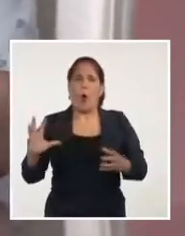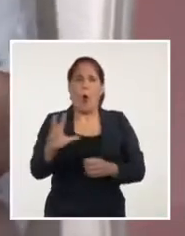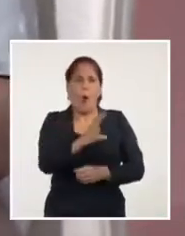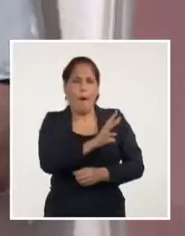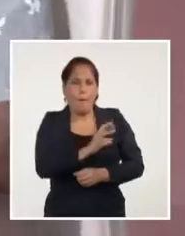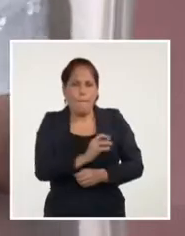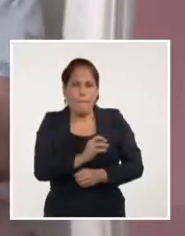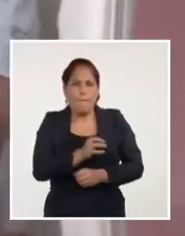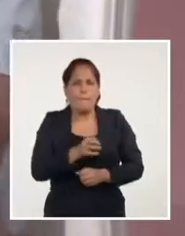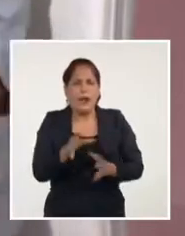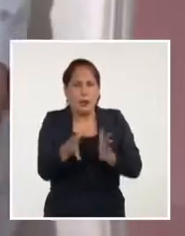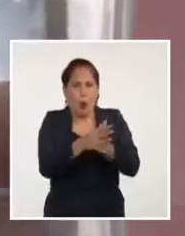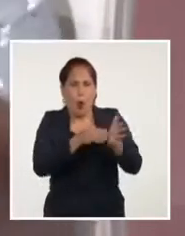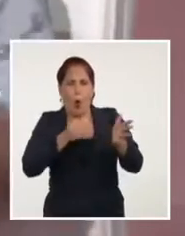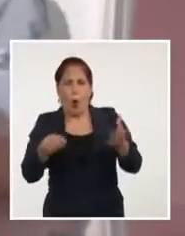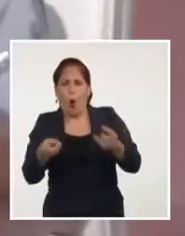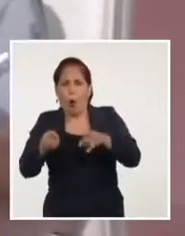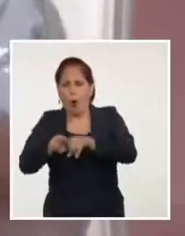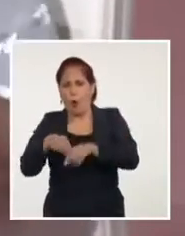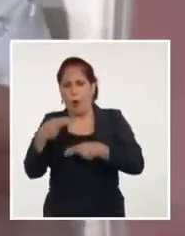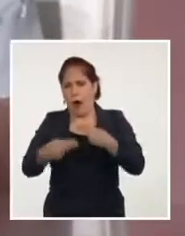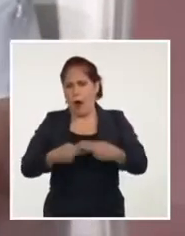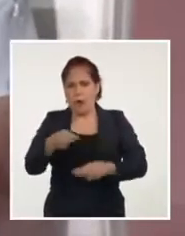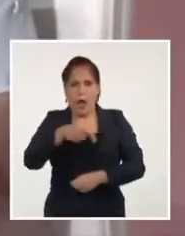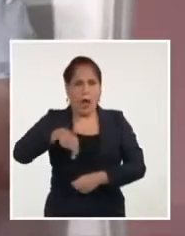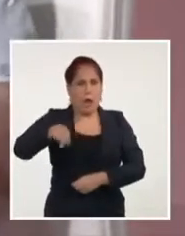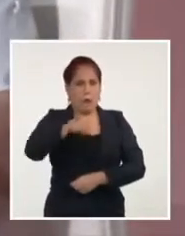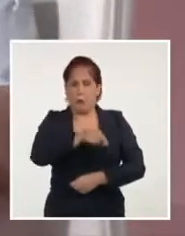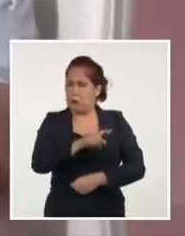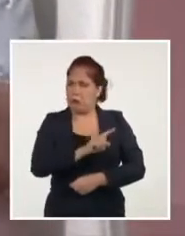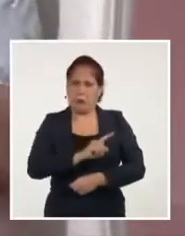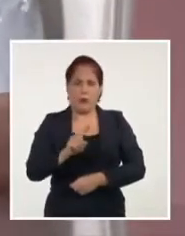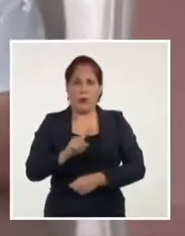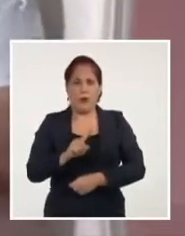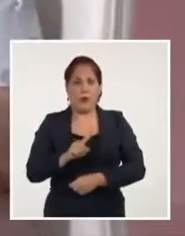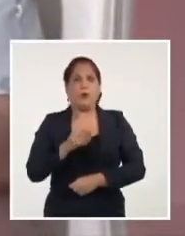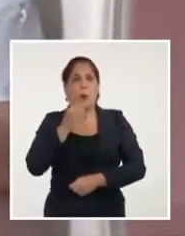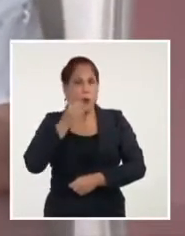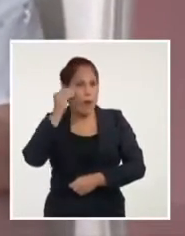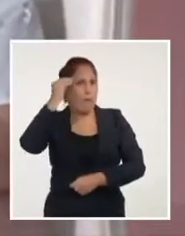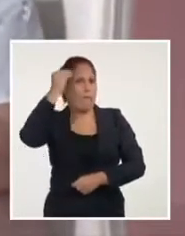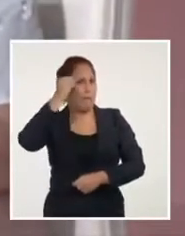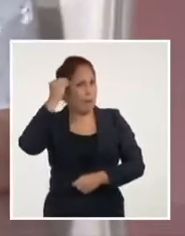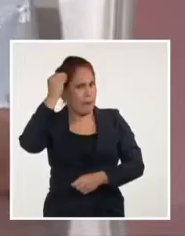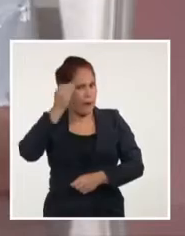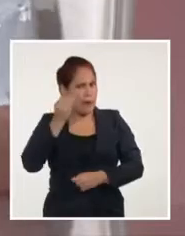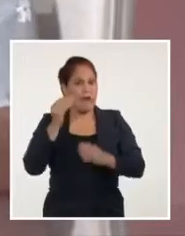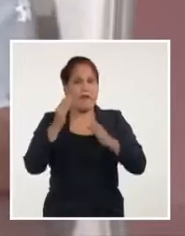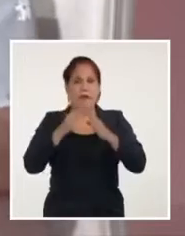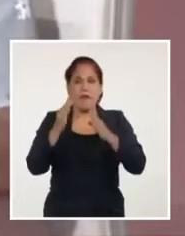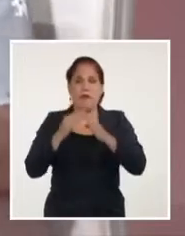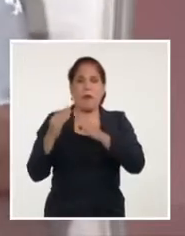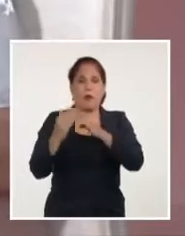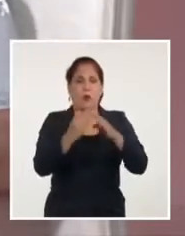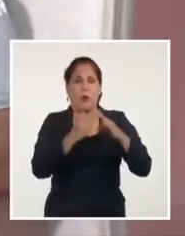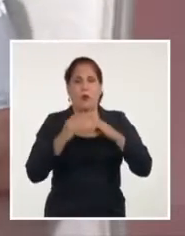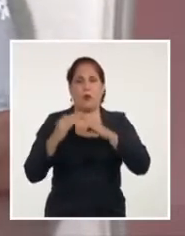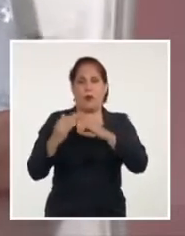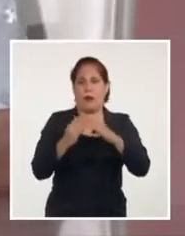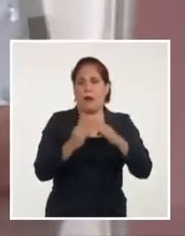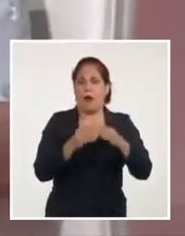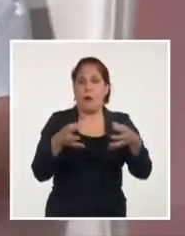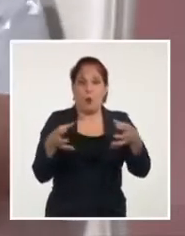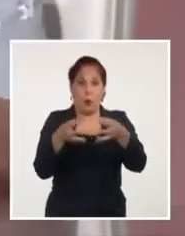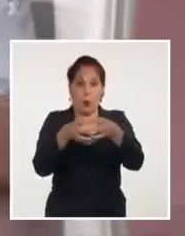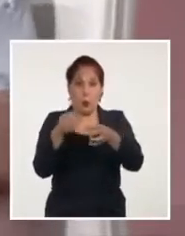cual copia fiel de lo que sucede en nuestro alrededor, sino que nosotros somos seres humanos que vivimos en colectividad, que hacemos construcciones